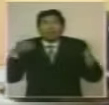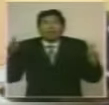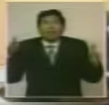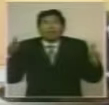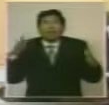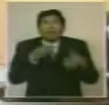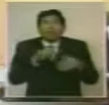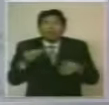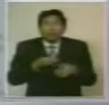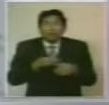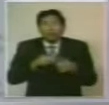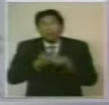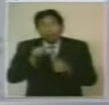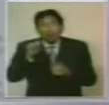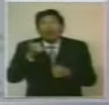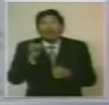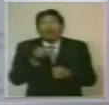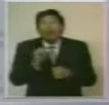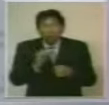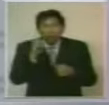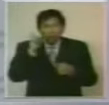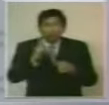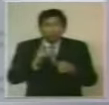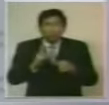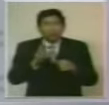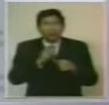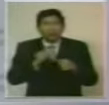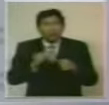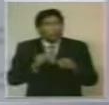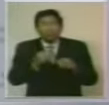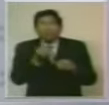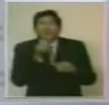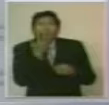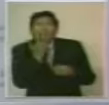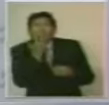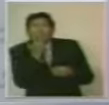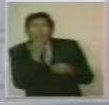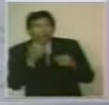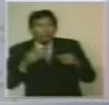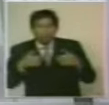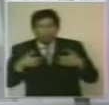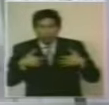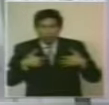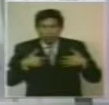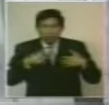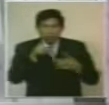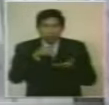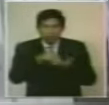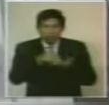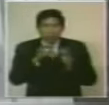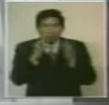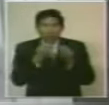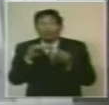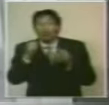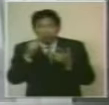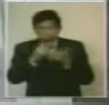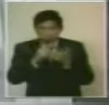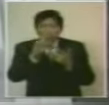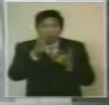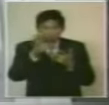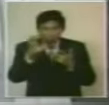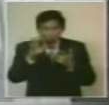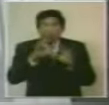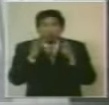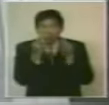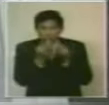plantación de ajo. Un proyecto destinado a forraje de animales para 1000 familias y otro proyecto para 500